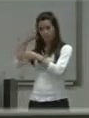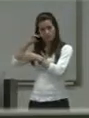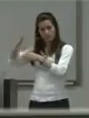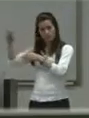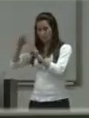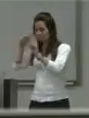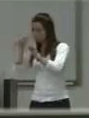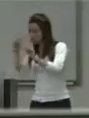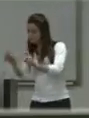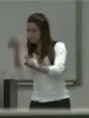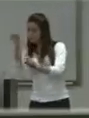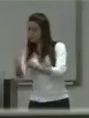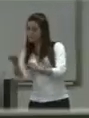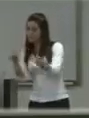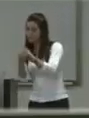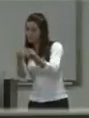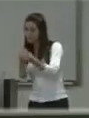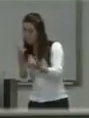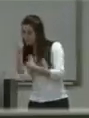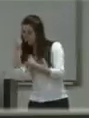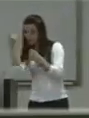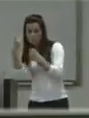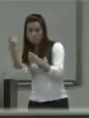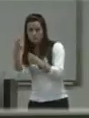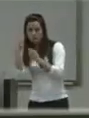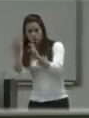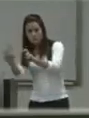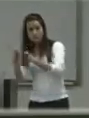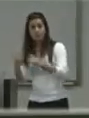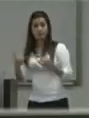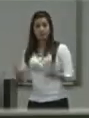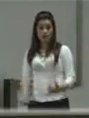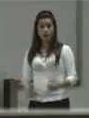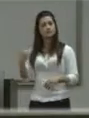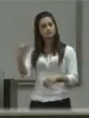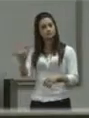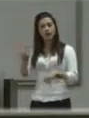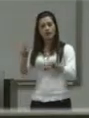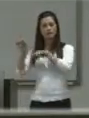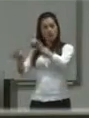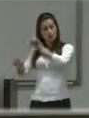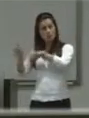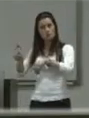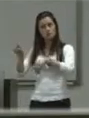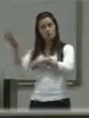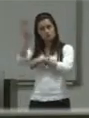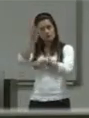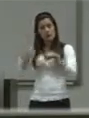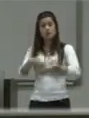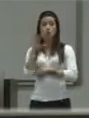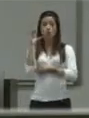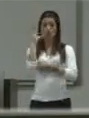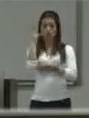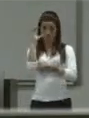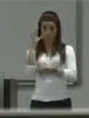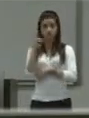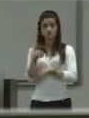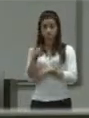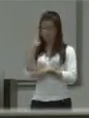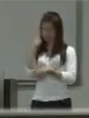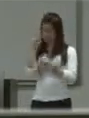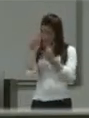hoy en día Ya Existen varios instrumentos desarrollados en diferentes partes incluyendo Colombia que miden las escalas de los